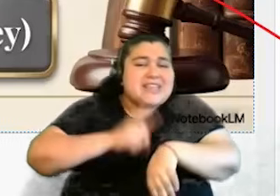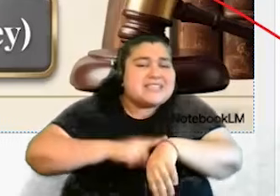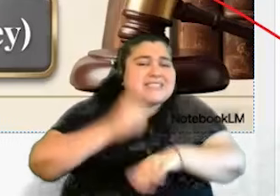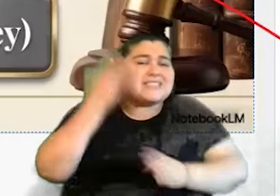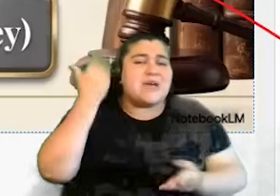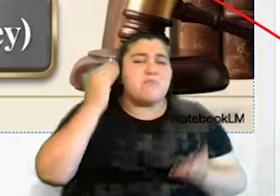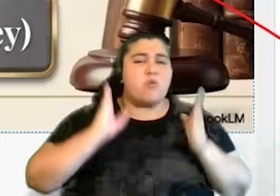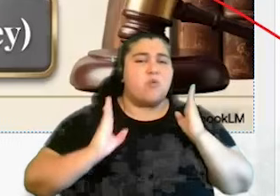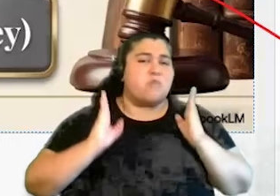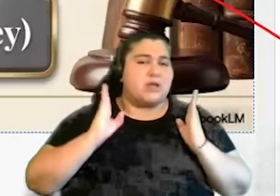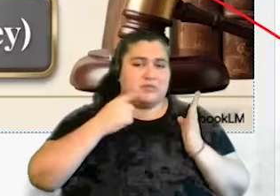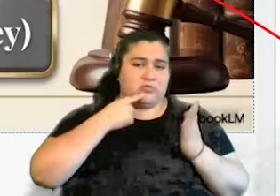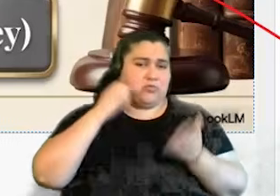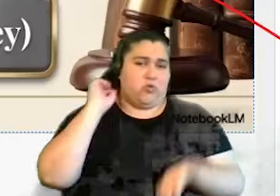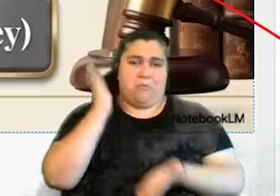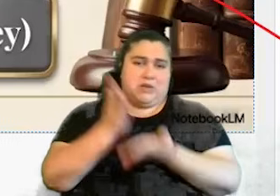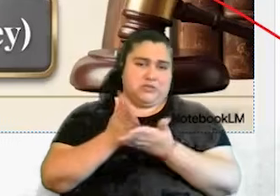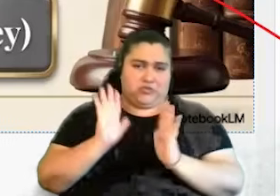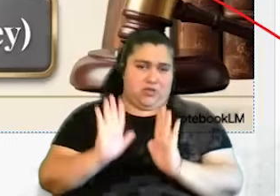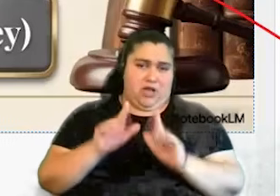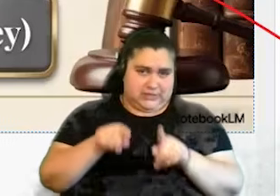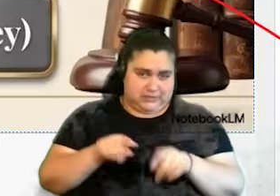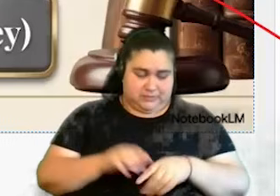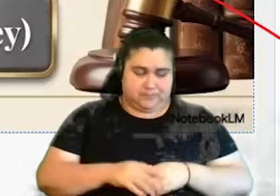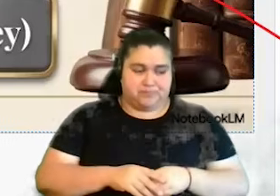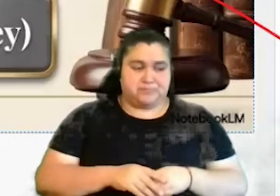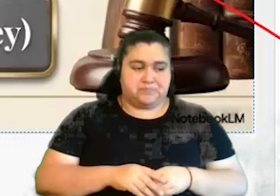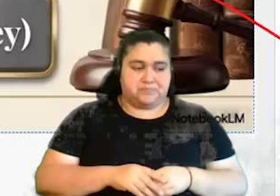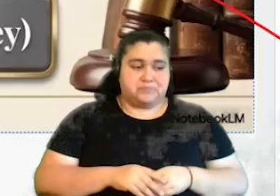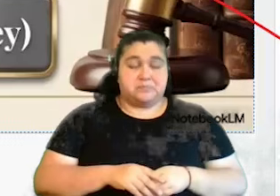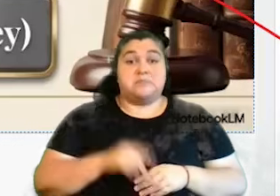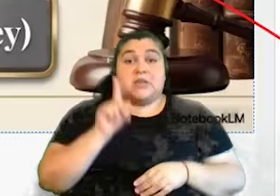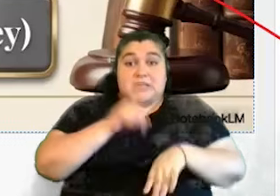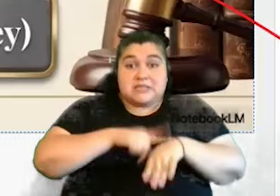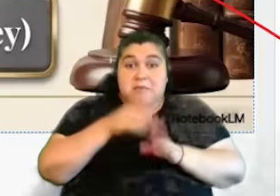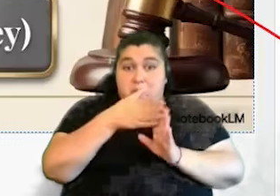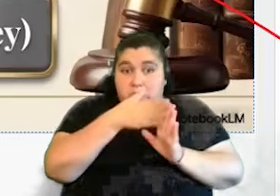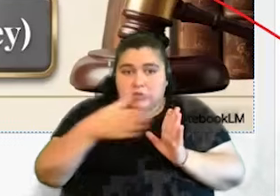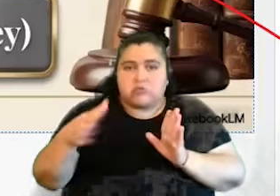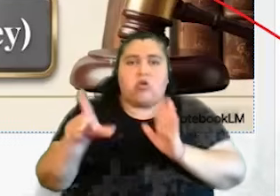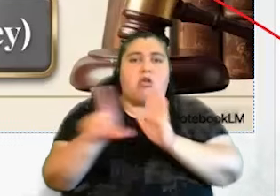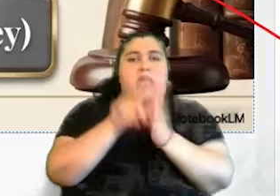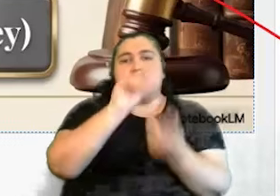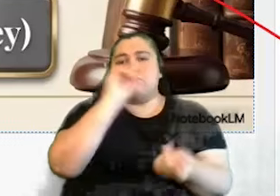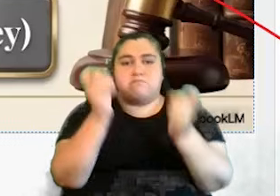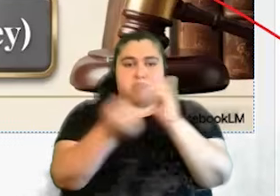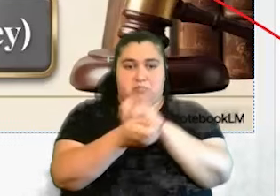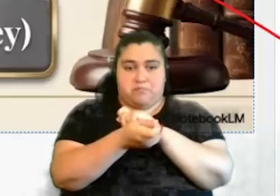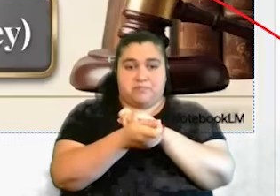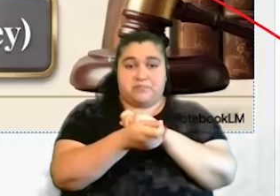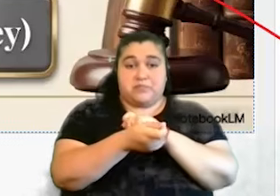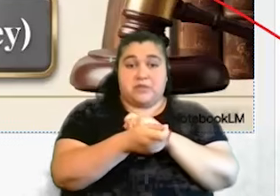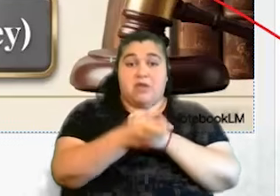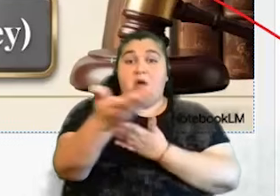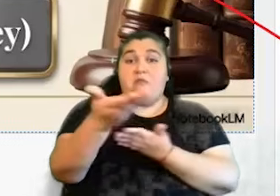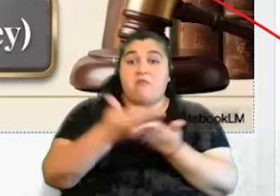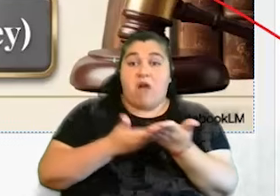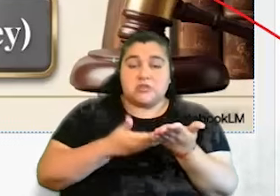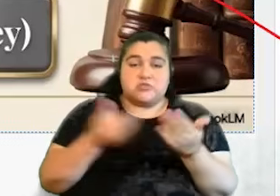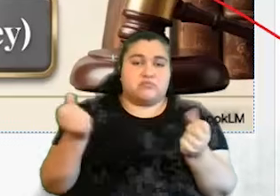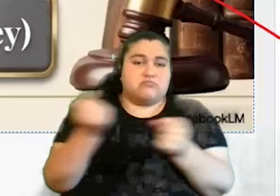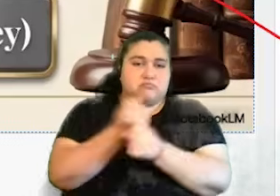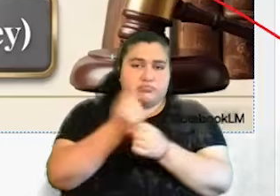sanción que correspondía. Se produce una modificación de la ley, llega el fallo a la Corte, o mejor dicho, la defensa